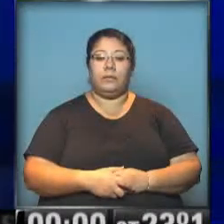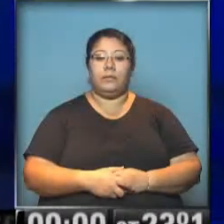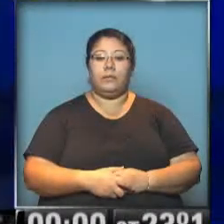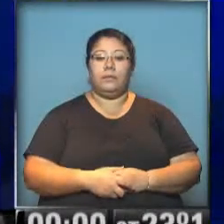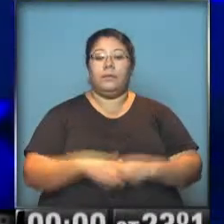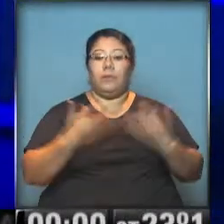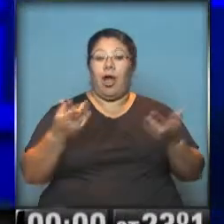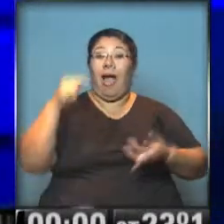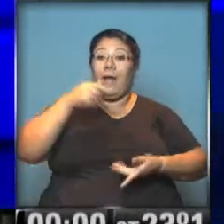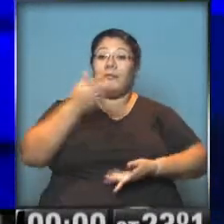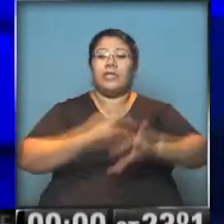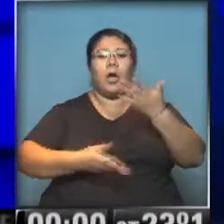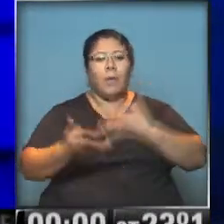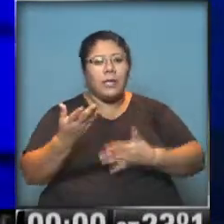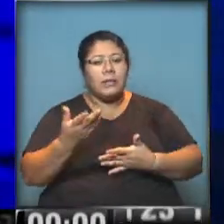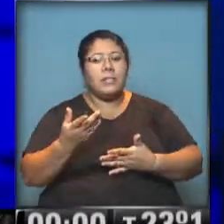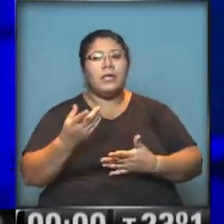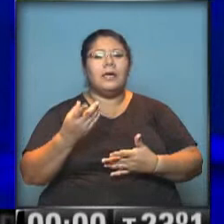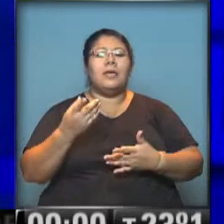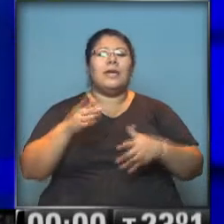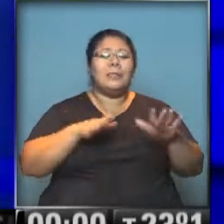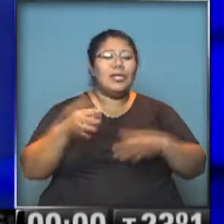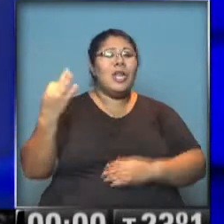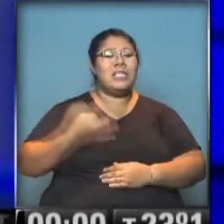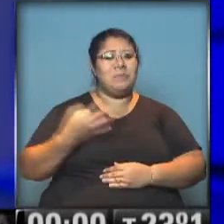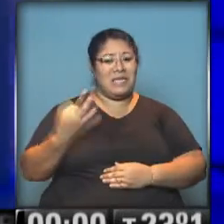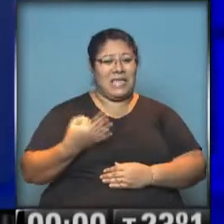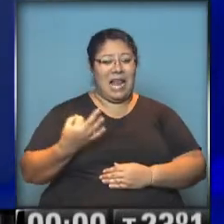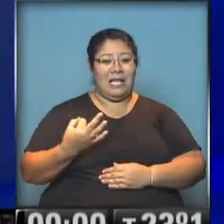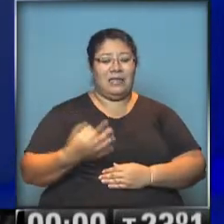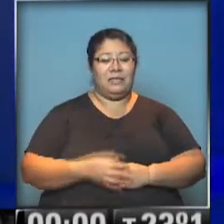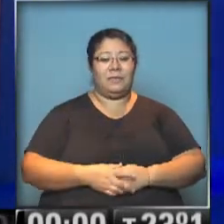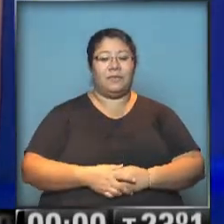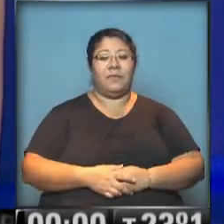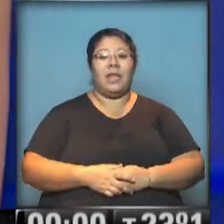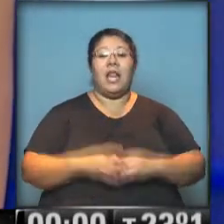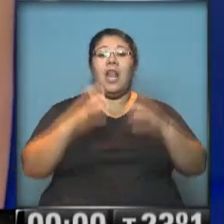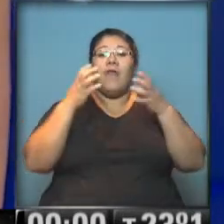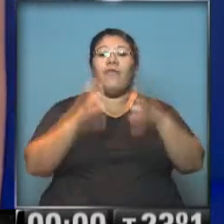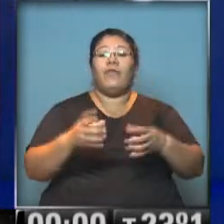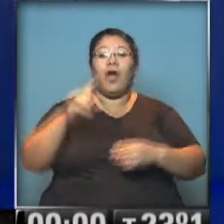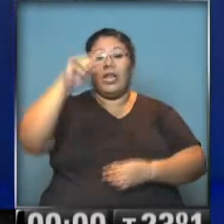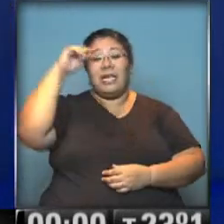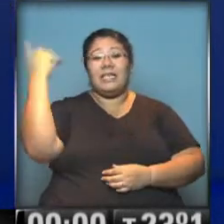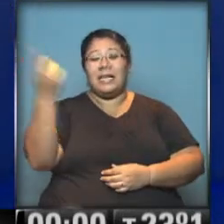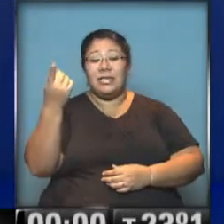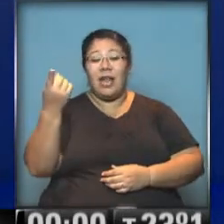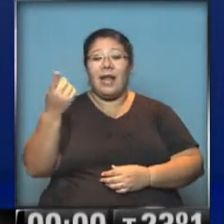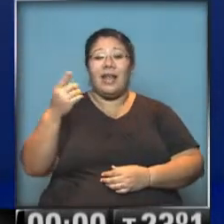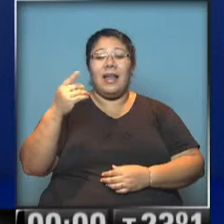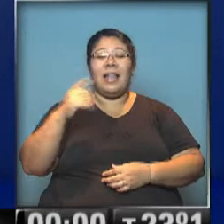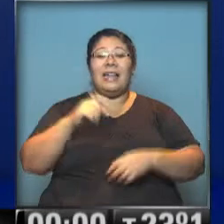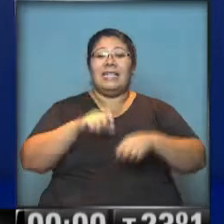Bueno, vamos a compartir una situación muy particular que se ha dado en el fútbol internacional. El desgarro más rápido de la